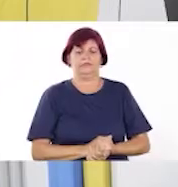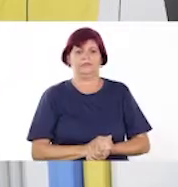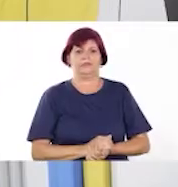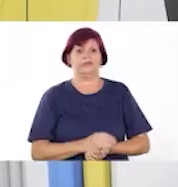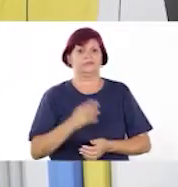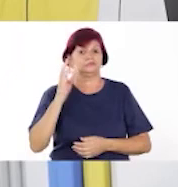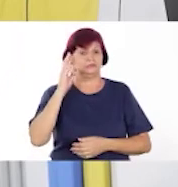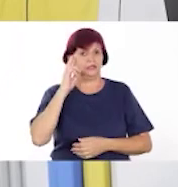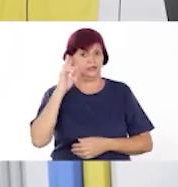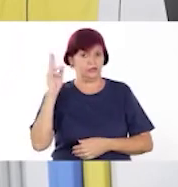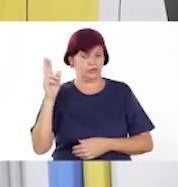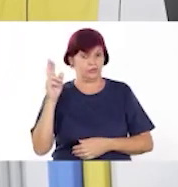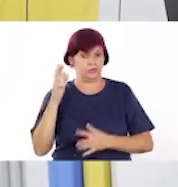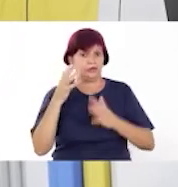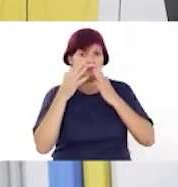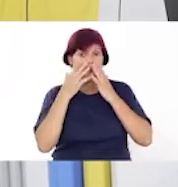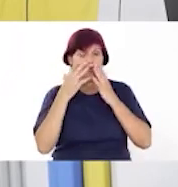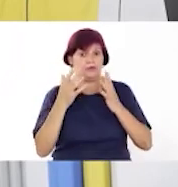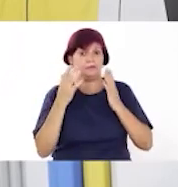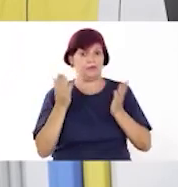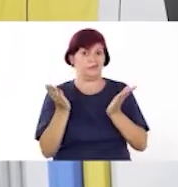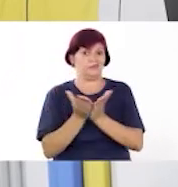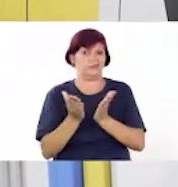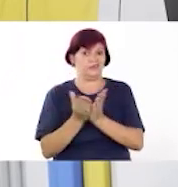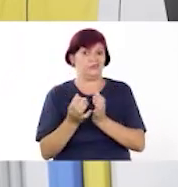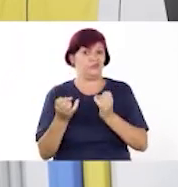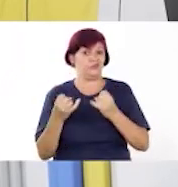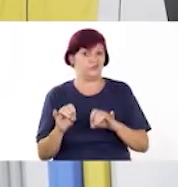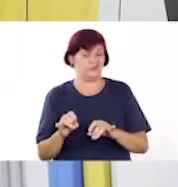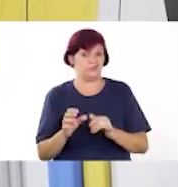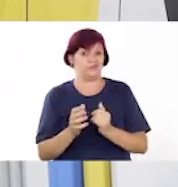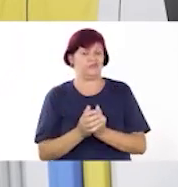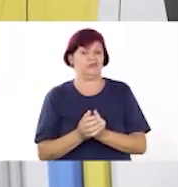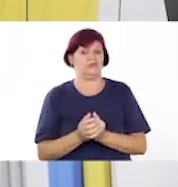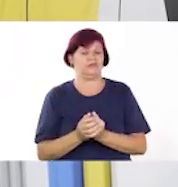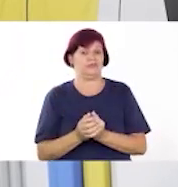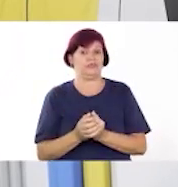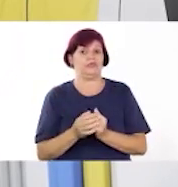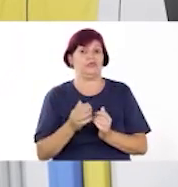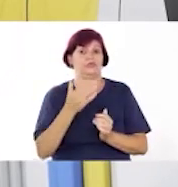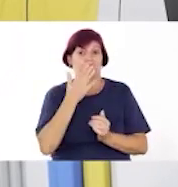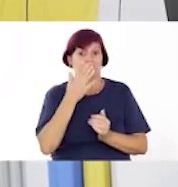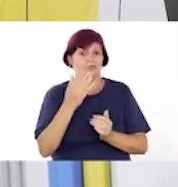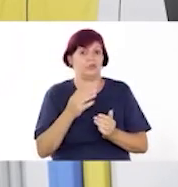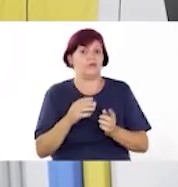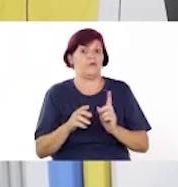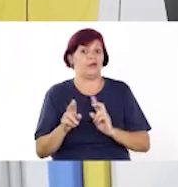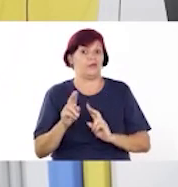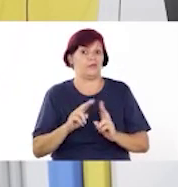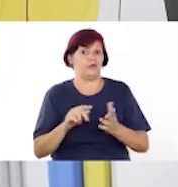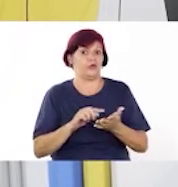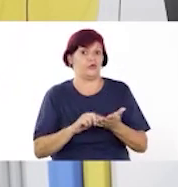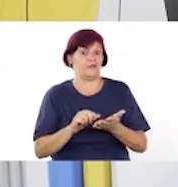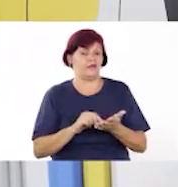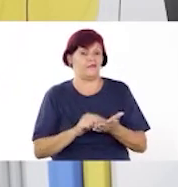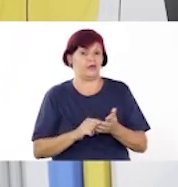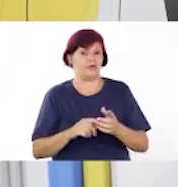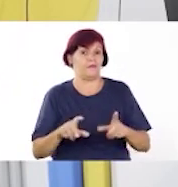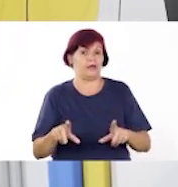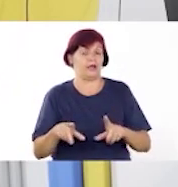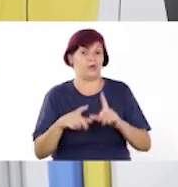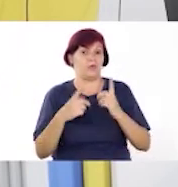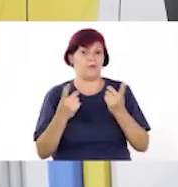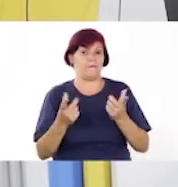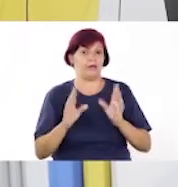Les recordamos la importancia del estudio independiente, de una buena planificación para poder